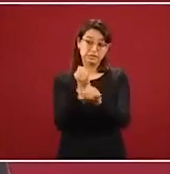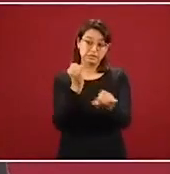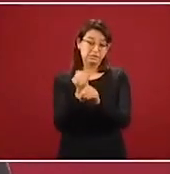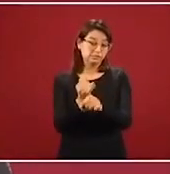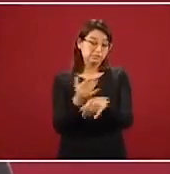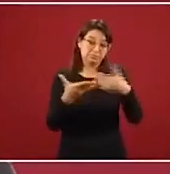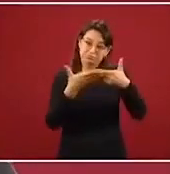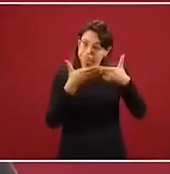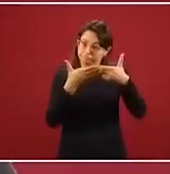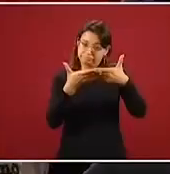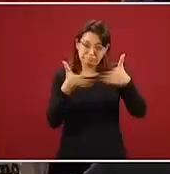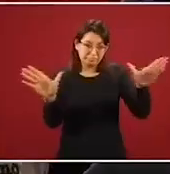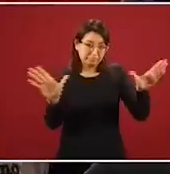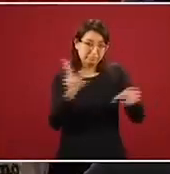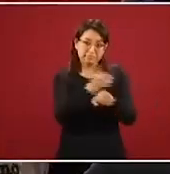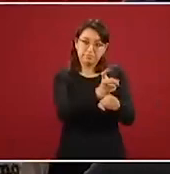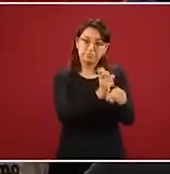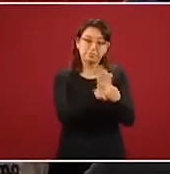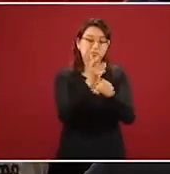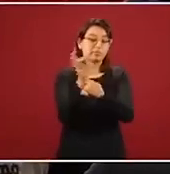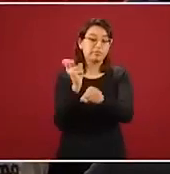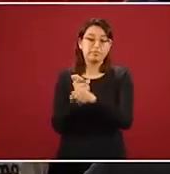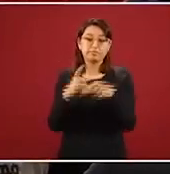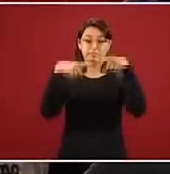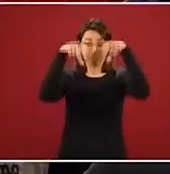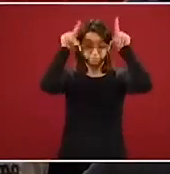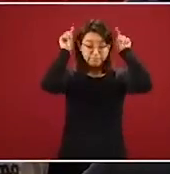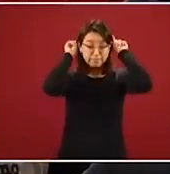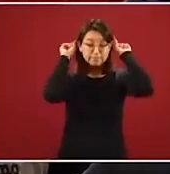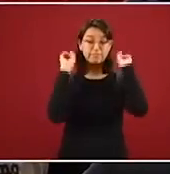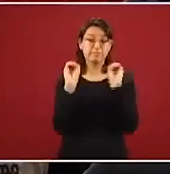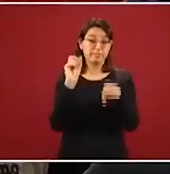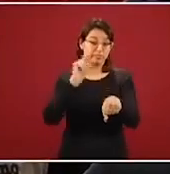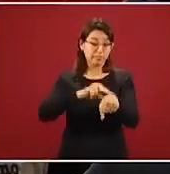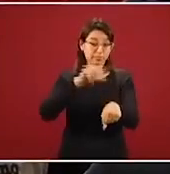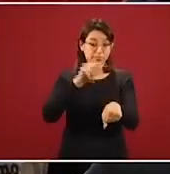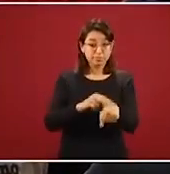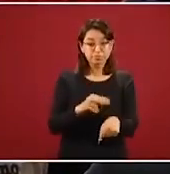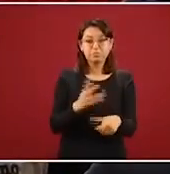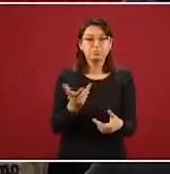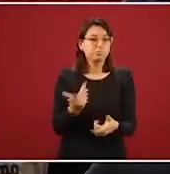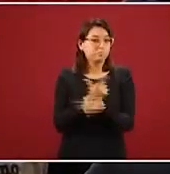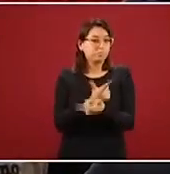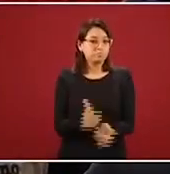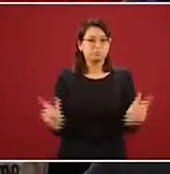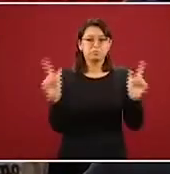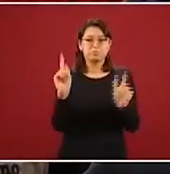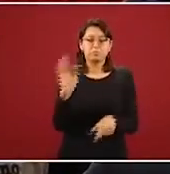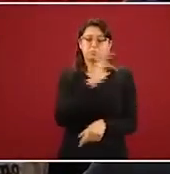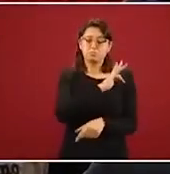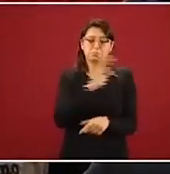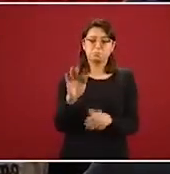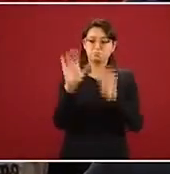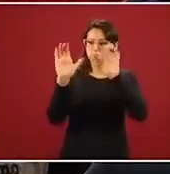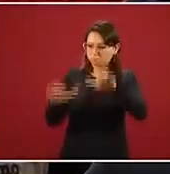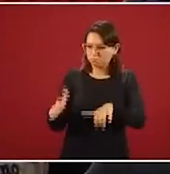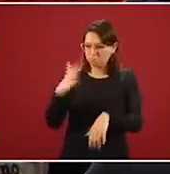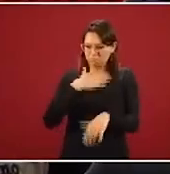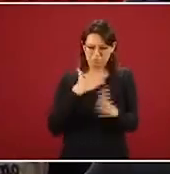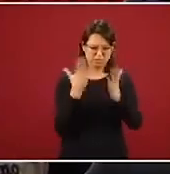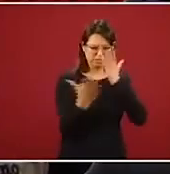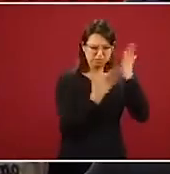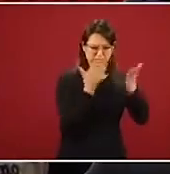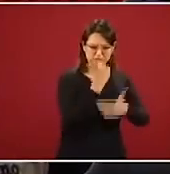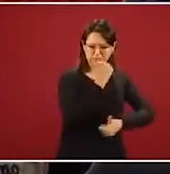los perfiles, ya fuera de enfermería o personal médico, podía buscar si su especialidad o